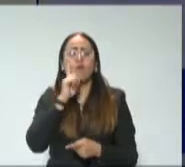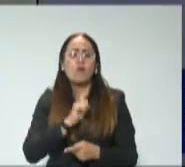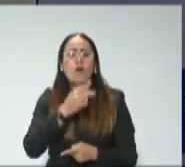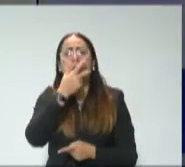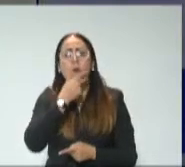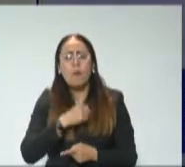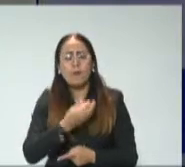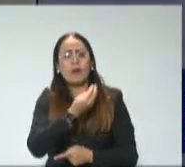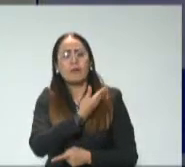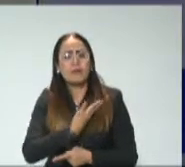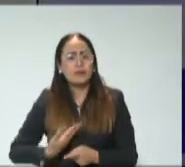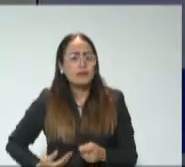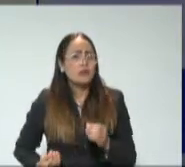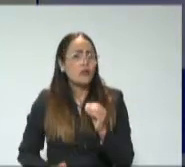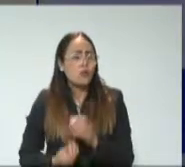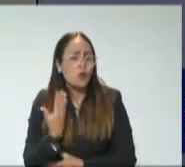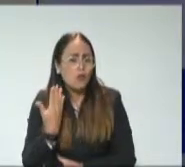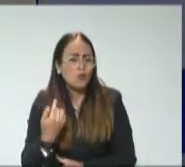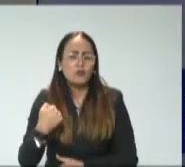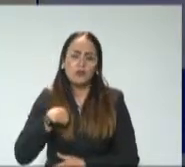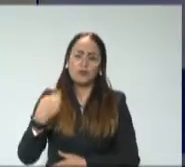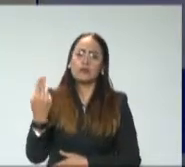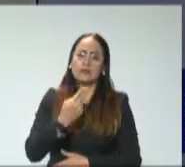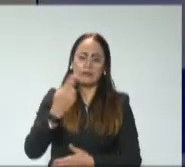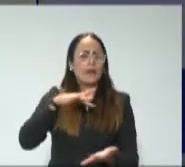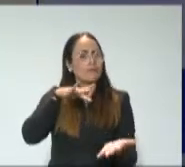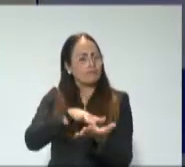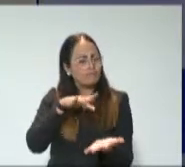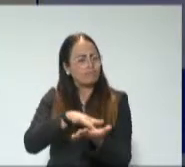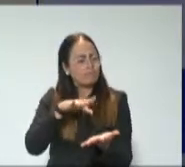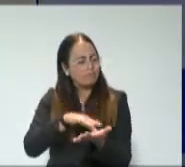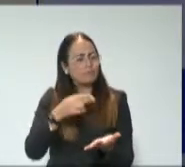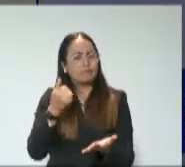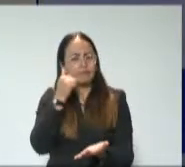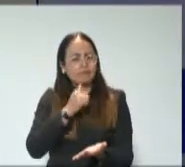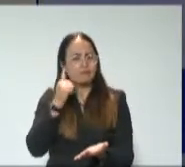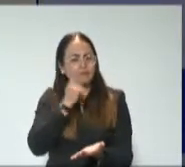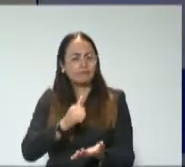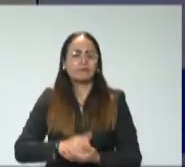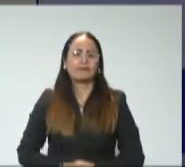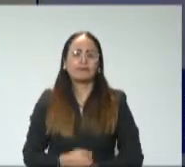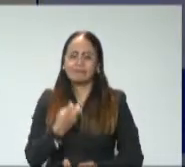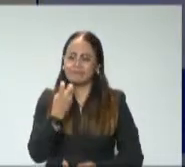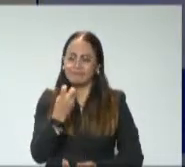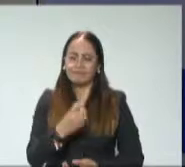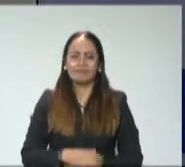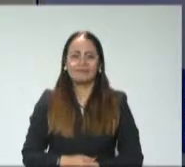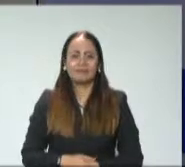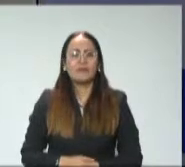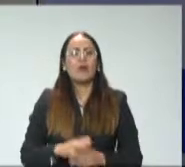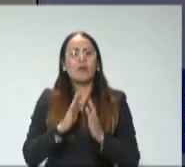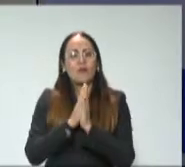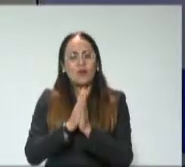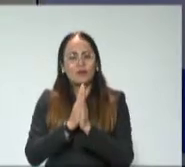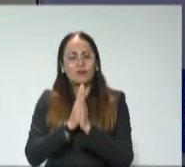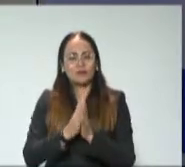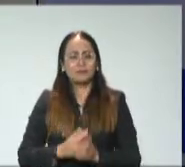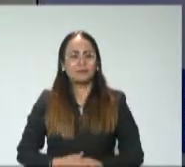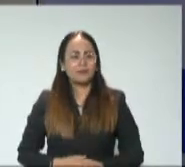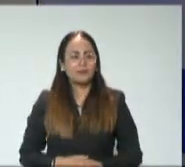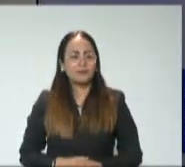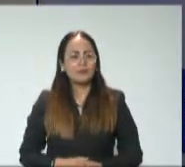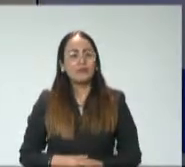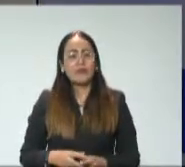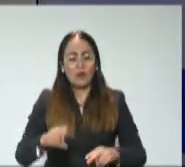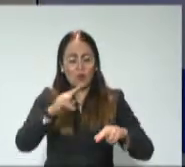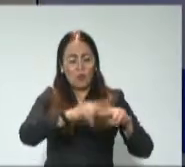presidente porque naturalmente es de demócratas actuar así así es que por esa razón pido a los que si quieren desde sus